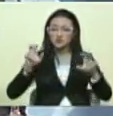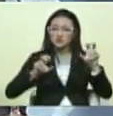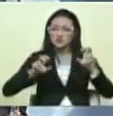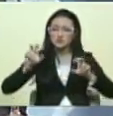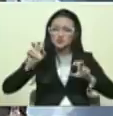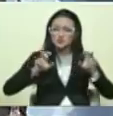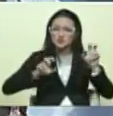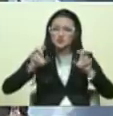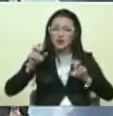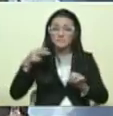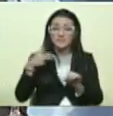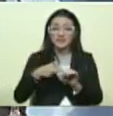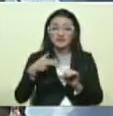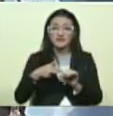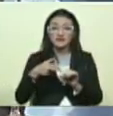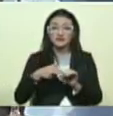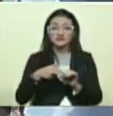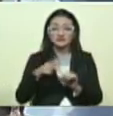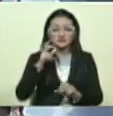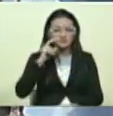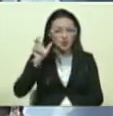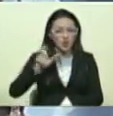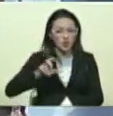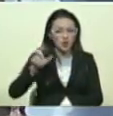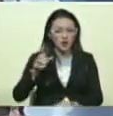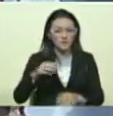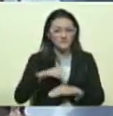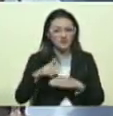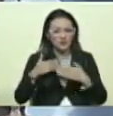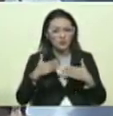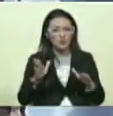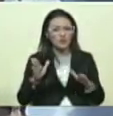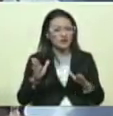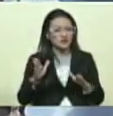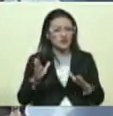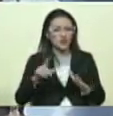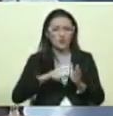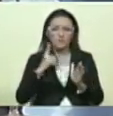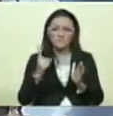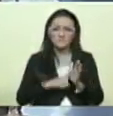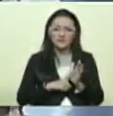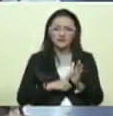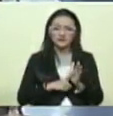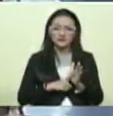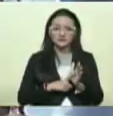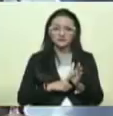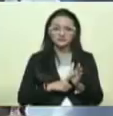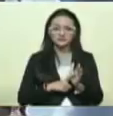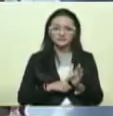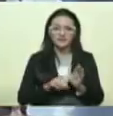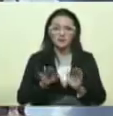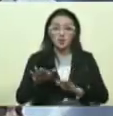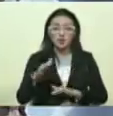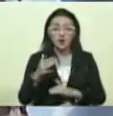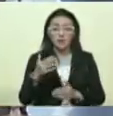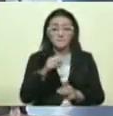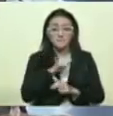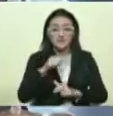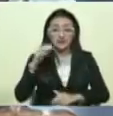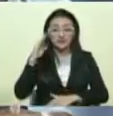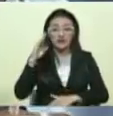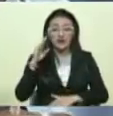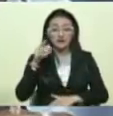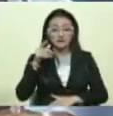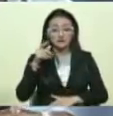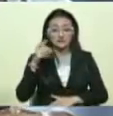de la propia PDVSA, pesquisas del propio Ministerio Público, con apoyo de la Dirección de Contrainteligencia Militar,